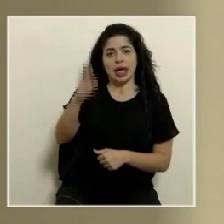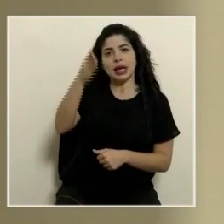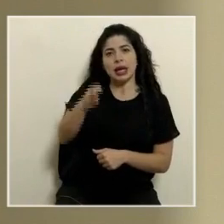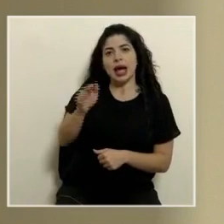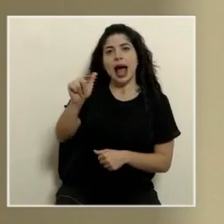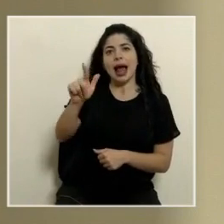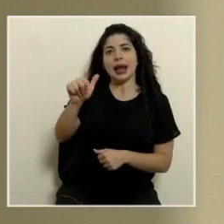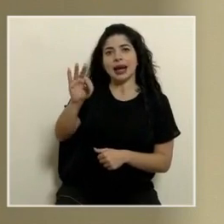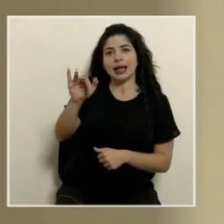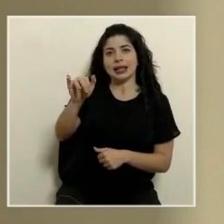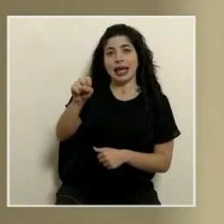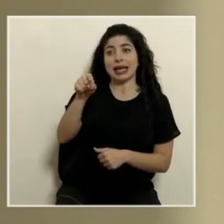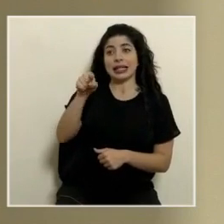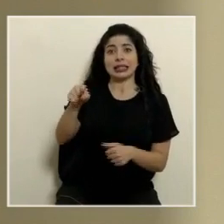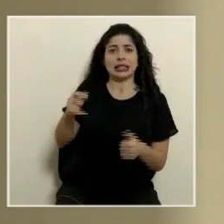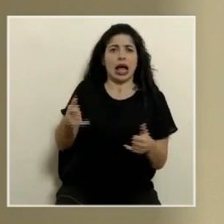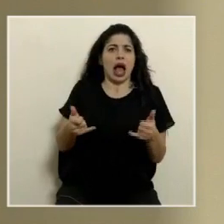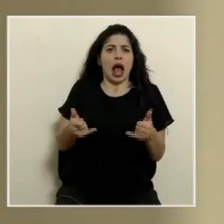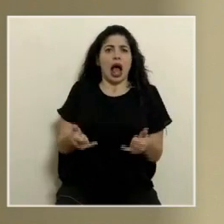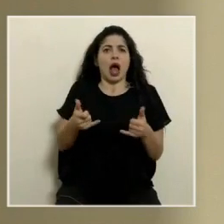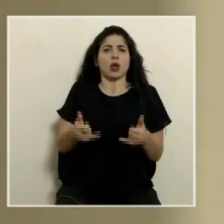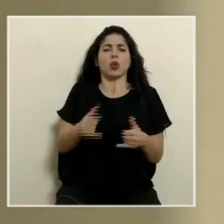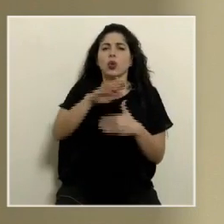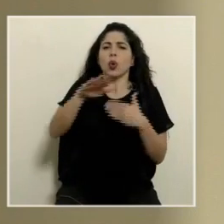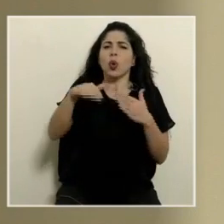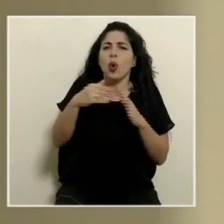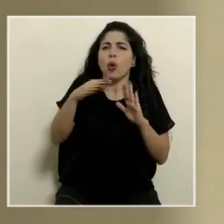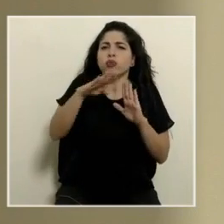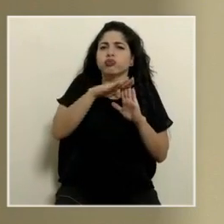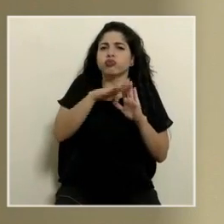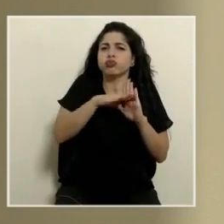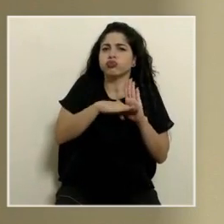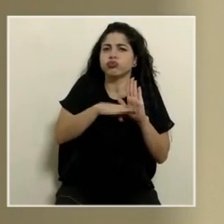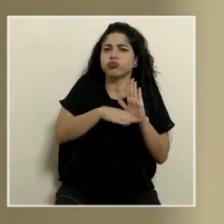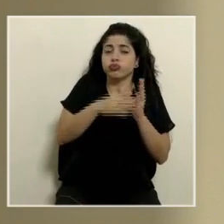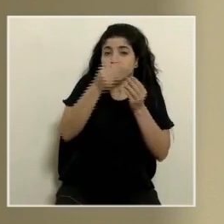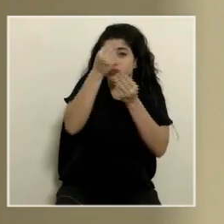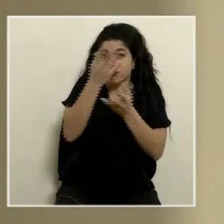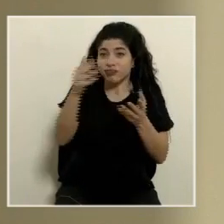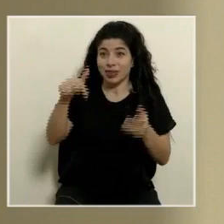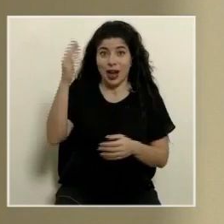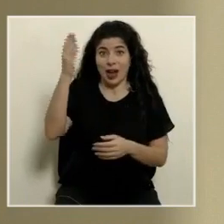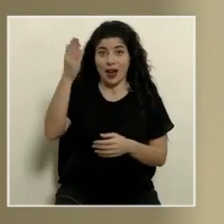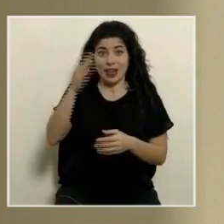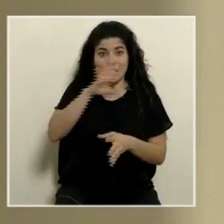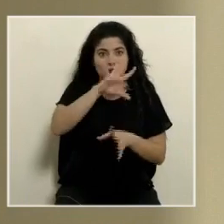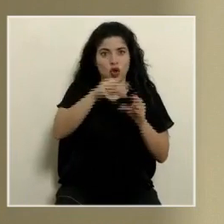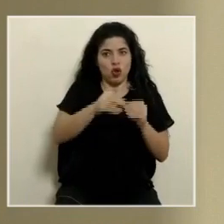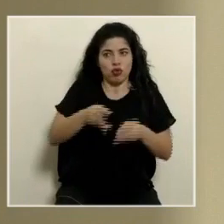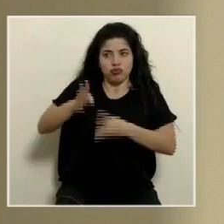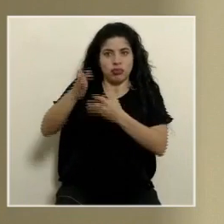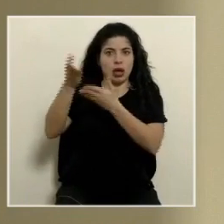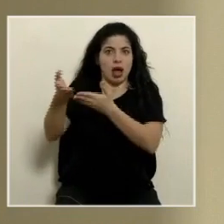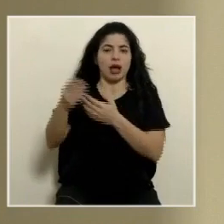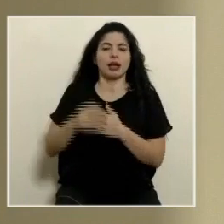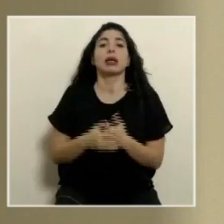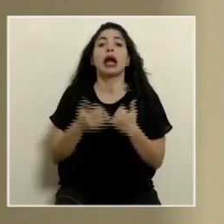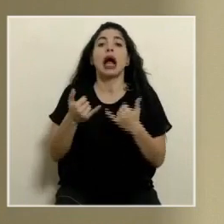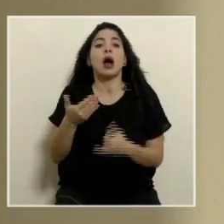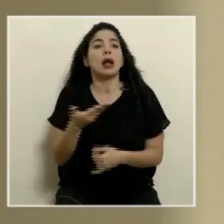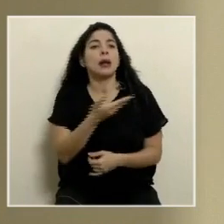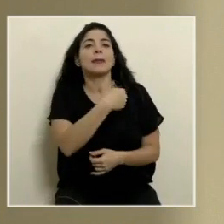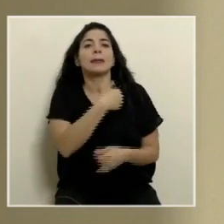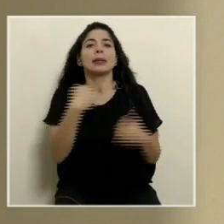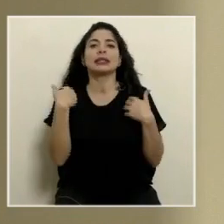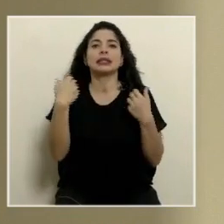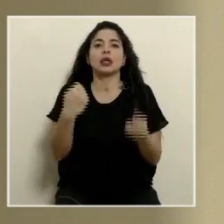presidencia.go.cr/alertas. El sitio está totalmente actualizado con las medidas que se anuncian en estas conferencias de prensa. Le cedemos la palabra al